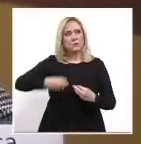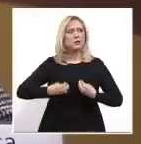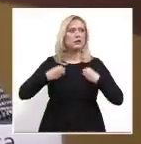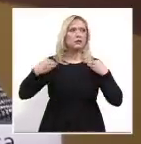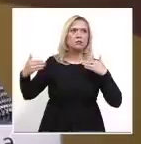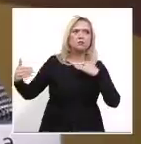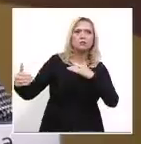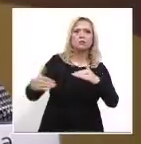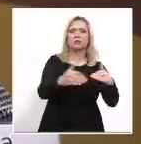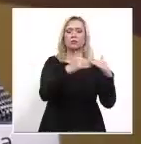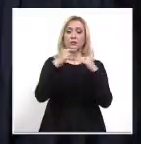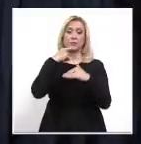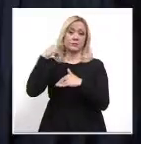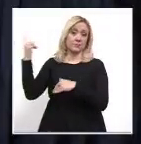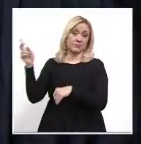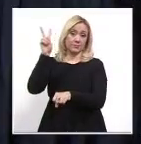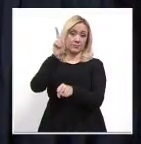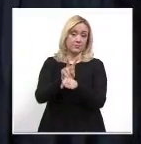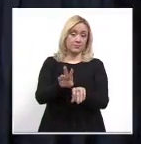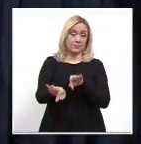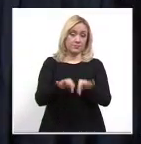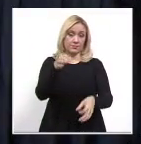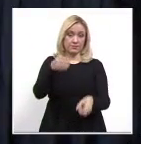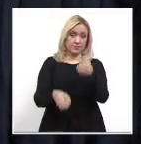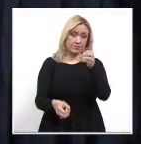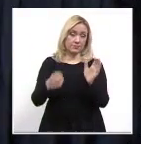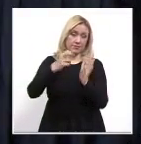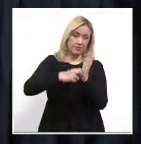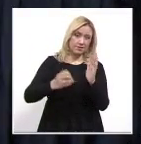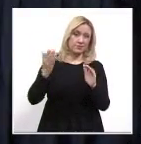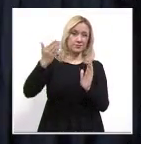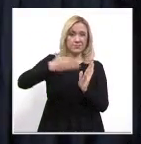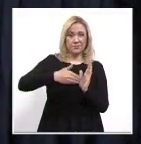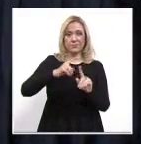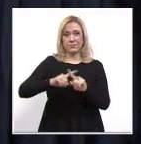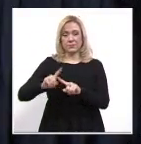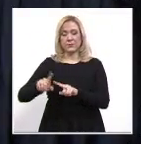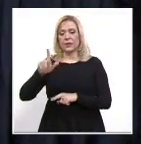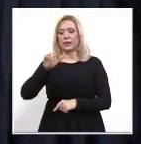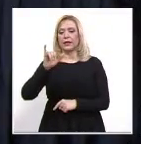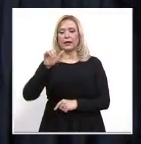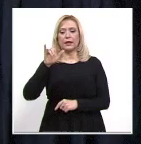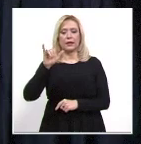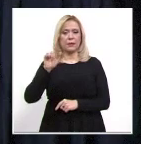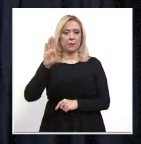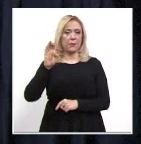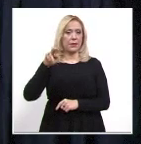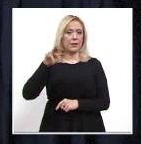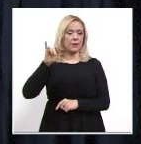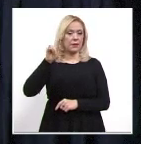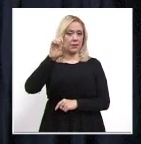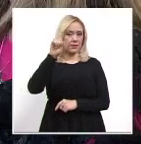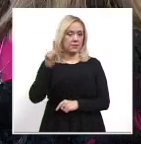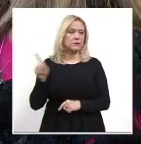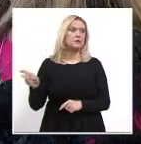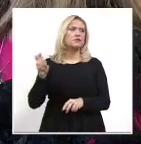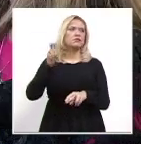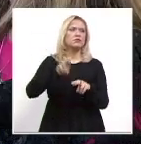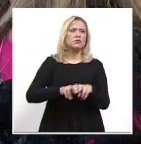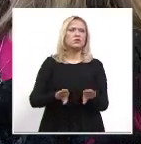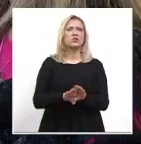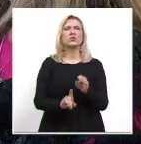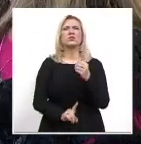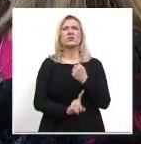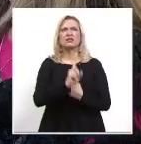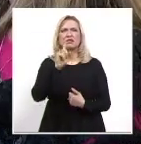lo expresó la consejera de la Judicatura Federal, Lilia Mónica López Benítez, al participar en el diálogo Desafíos frente